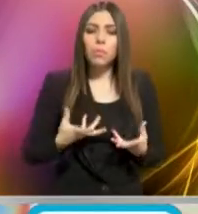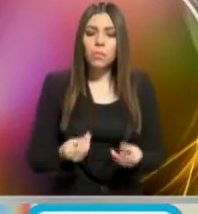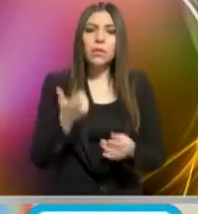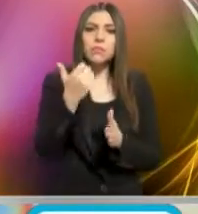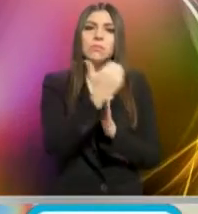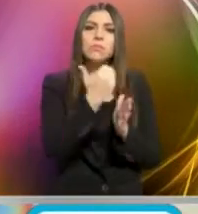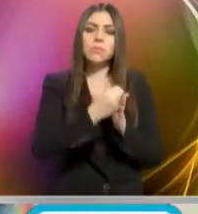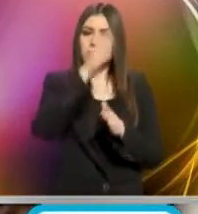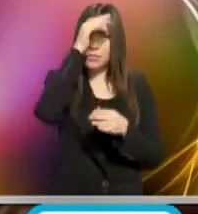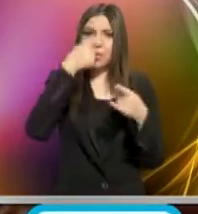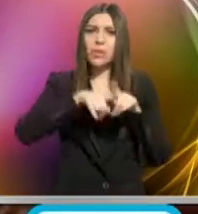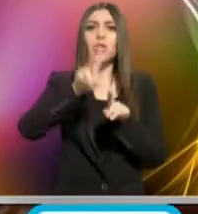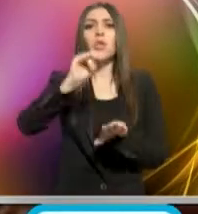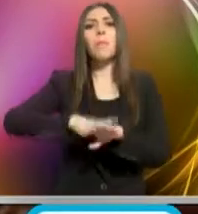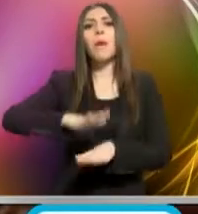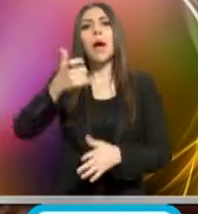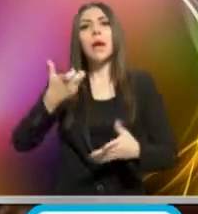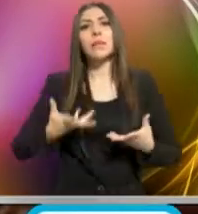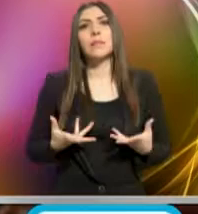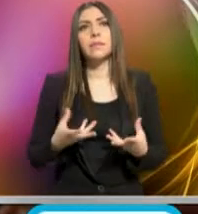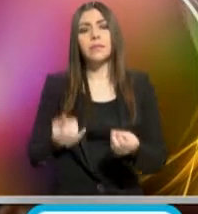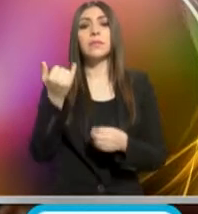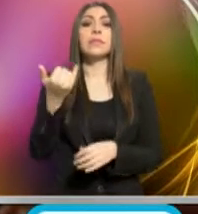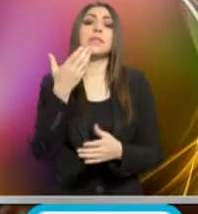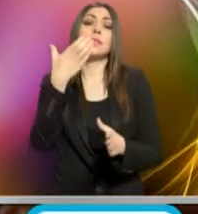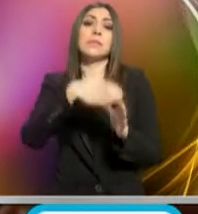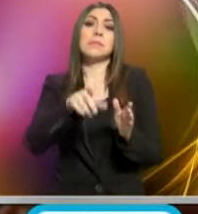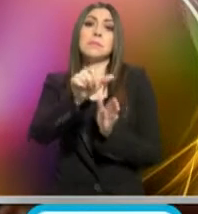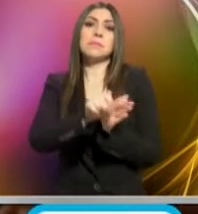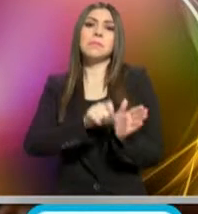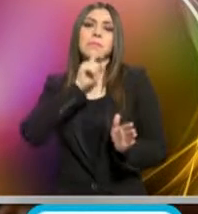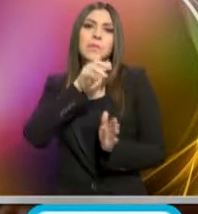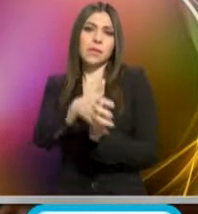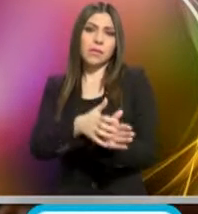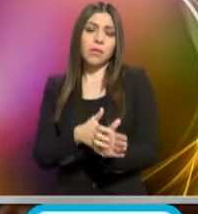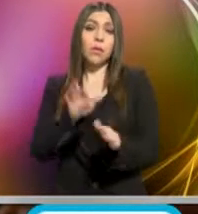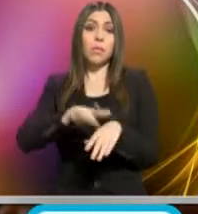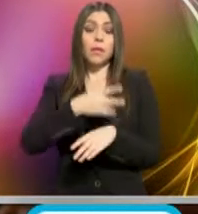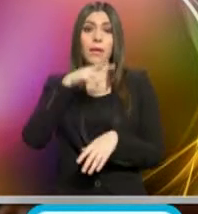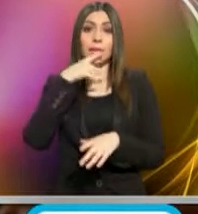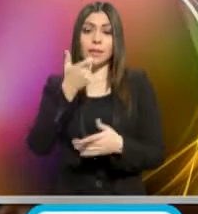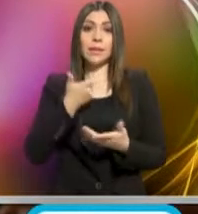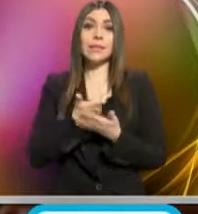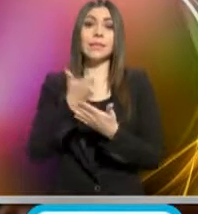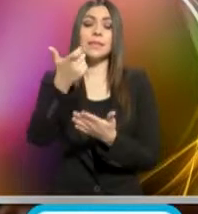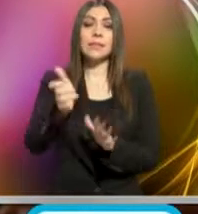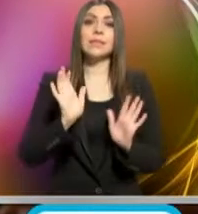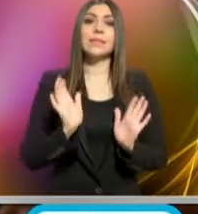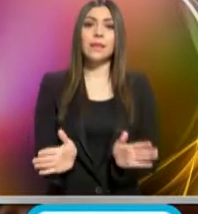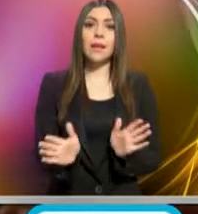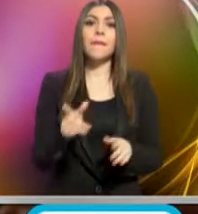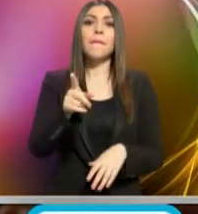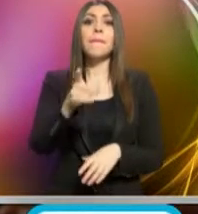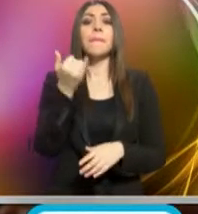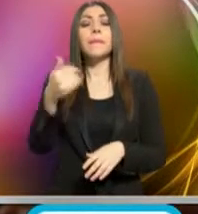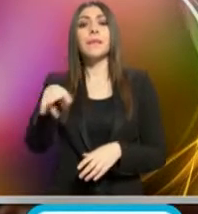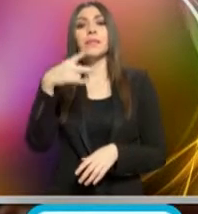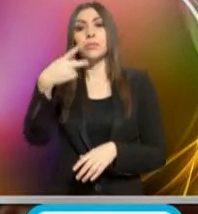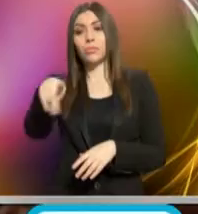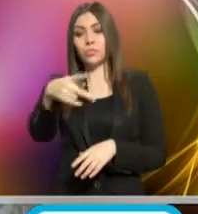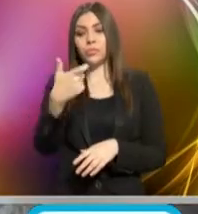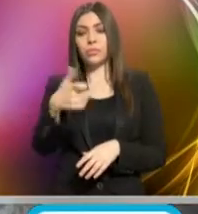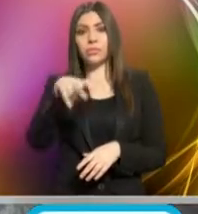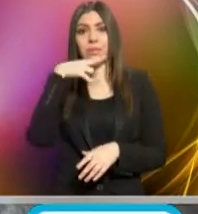excedernos. Exacto. Y que acabes también el mes con un ahorro, porque te dieron tu aguinaldo. El aguinaldo es una parte excedente de